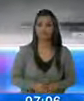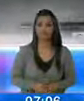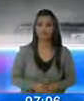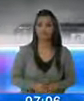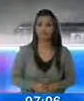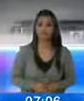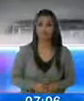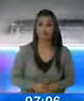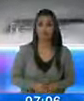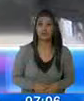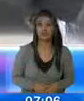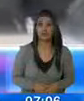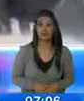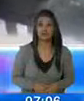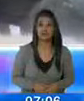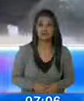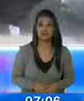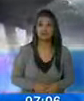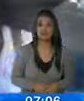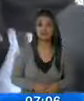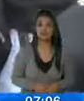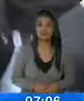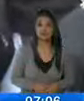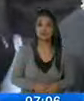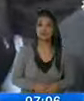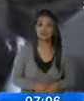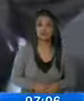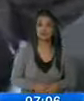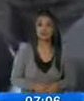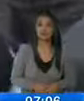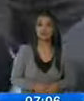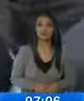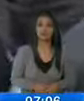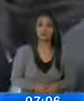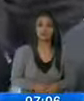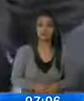Informó desde la provincia del Cañar Francisco Ramírez.